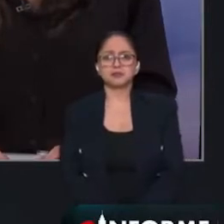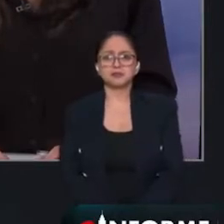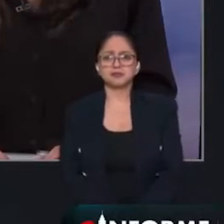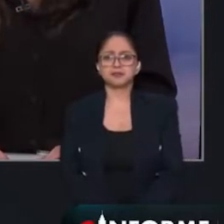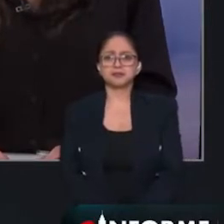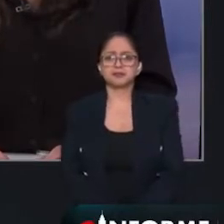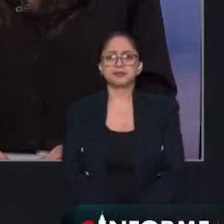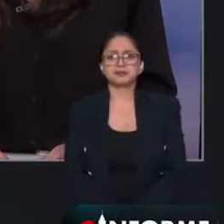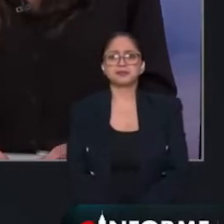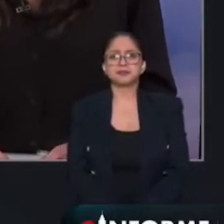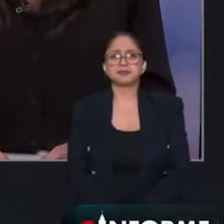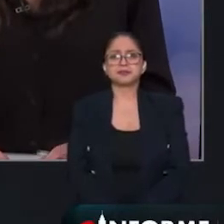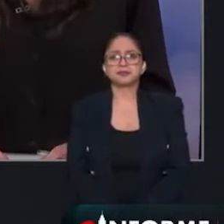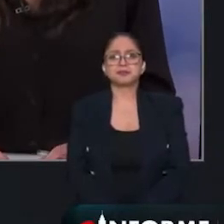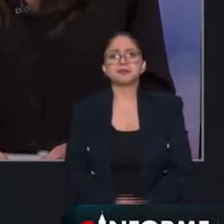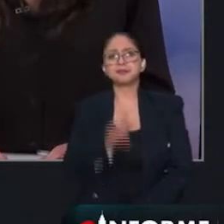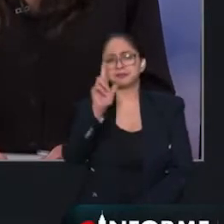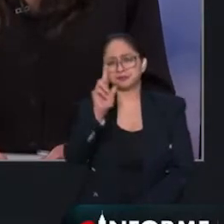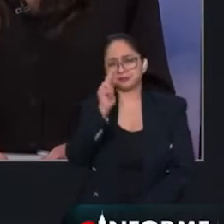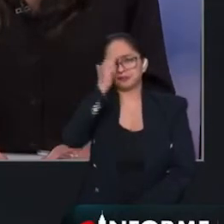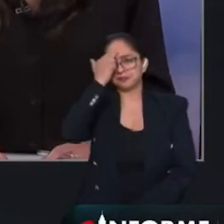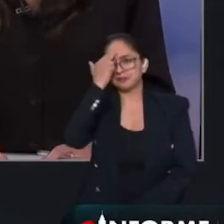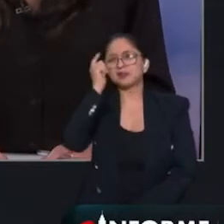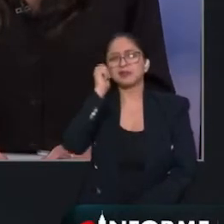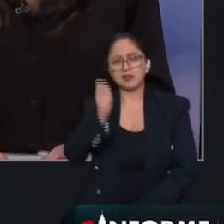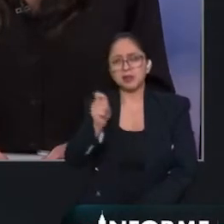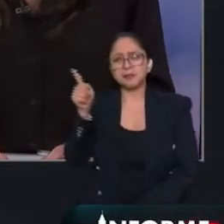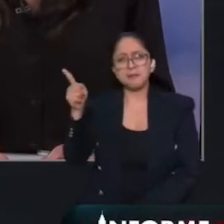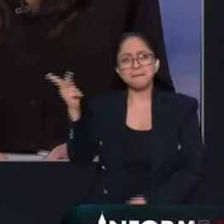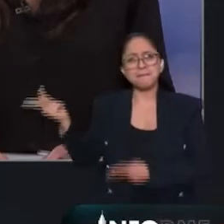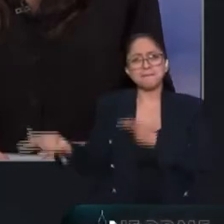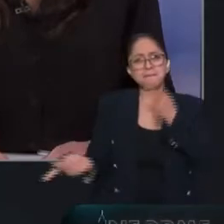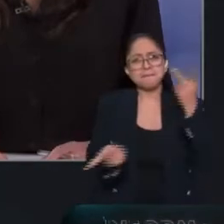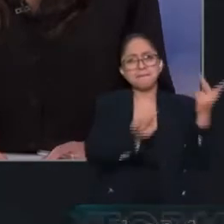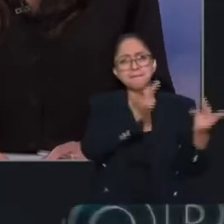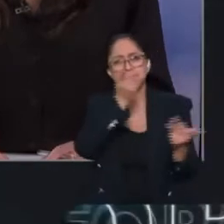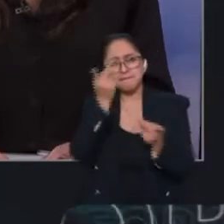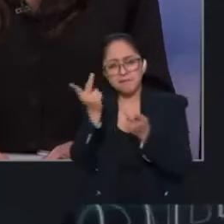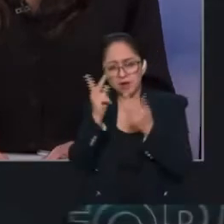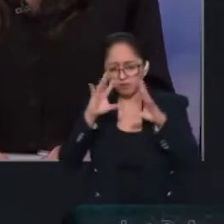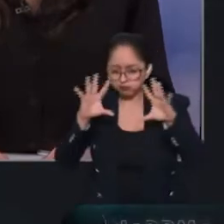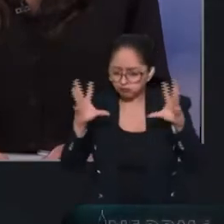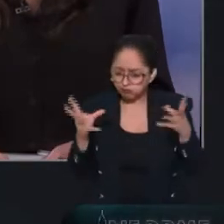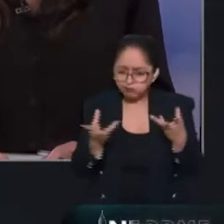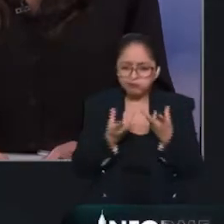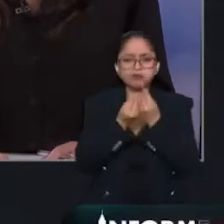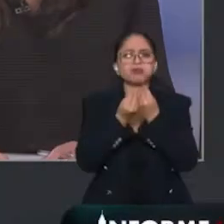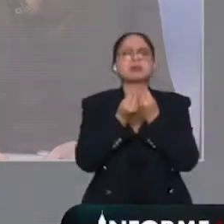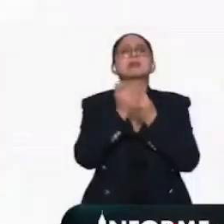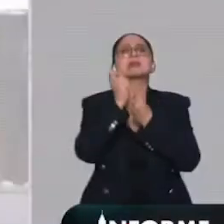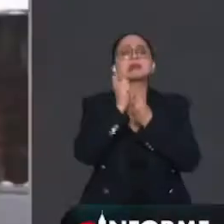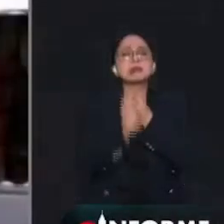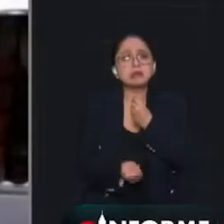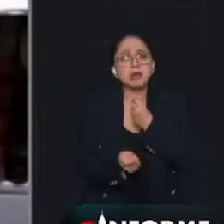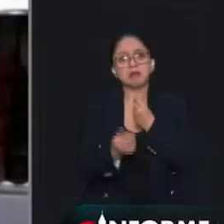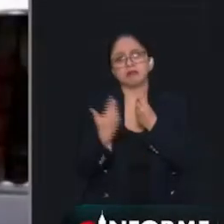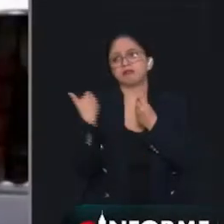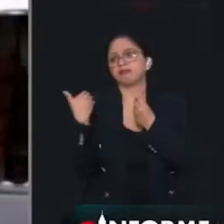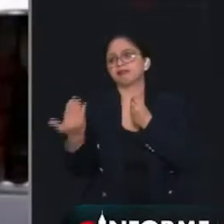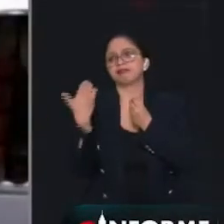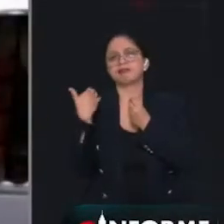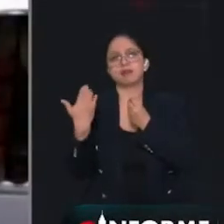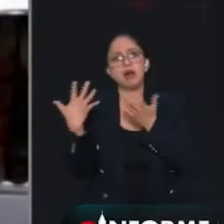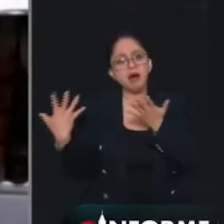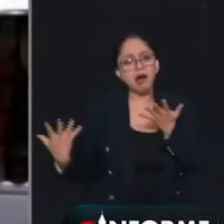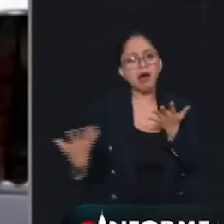puede olvidar que esta consulta, en realidad, que llegar a este punto de la consulta ya es un triunfo de la